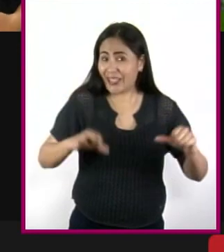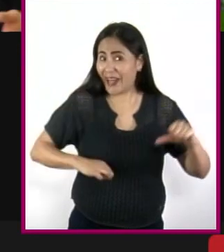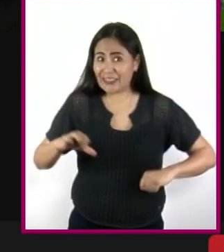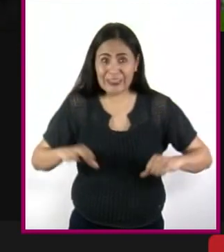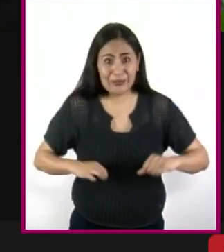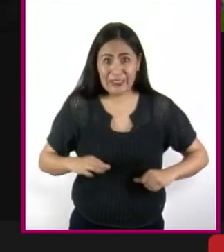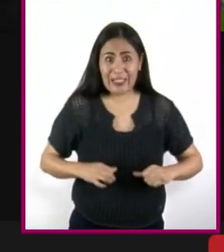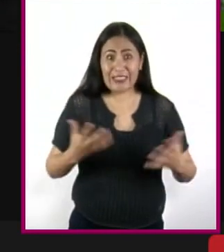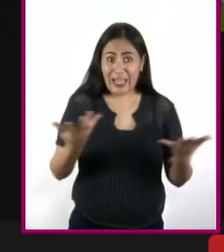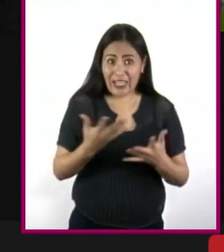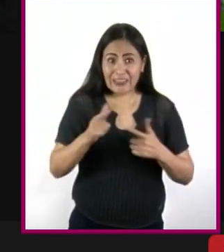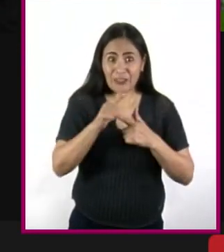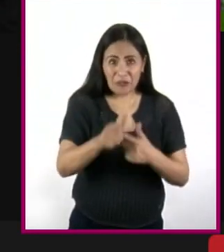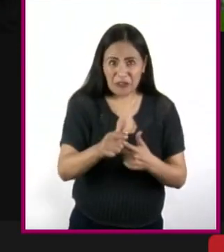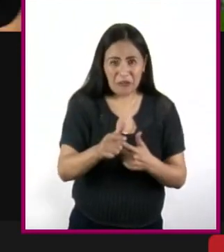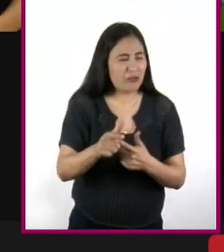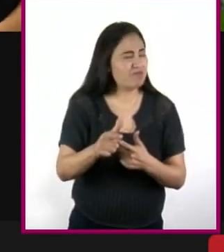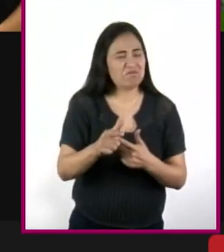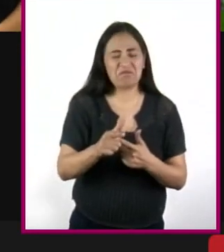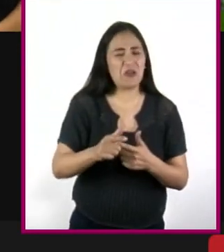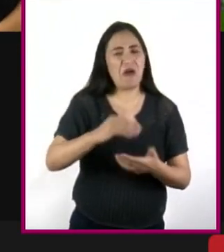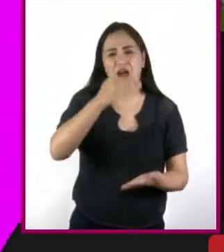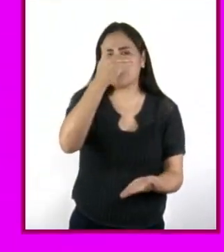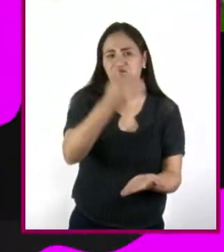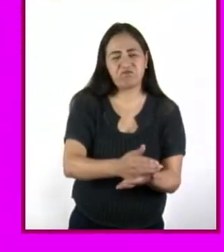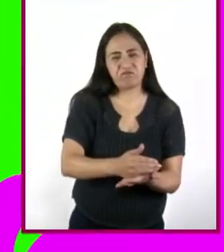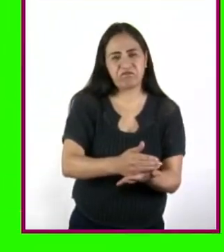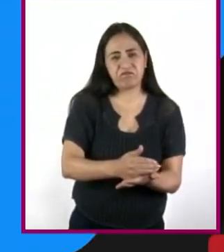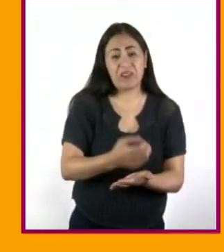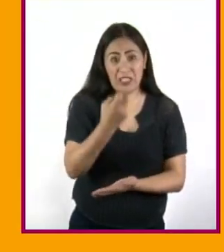lo cual, por supuesto, no es agradable.